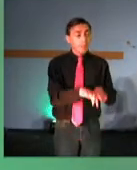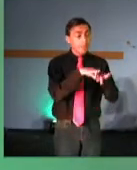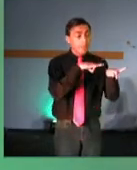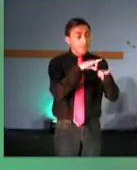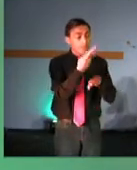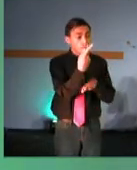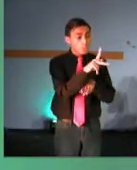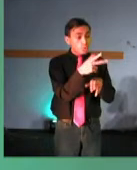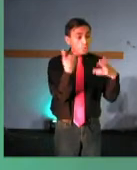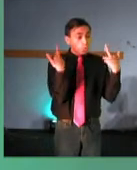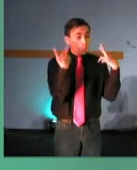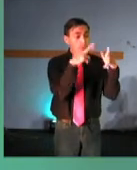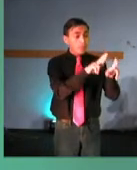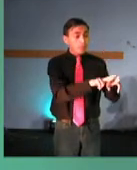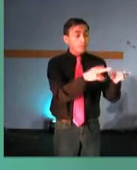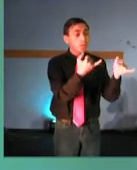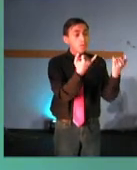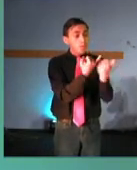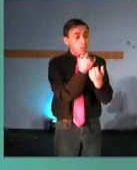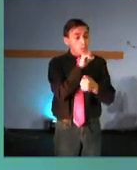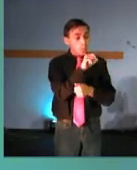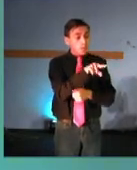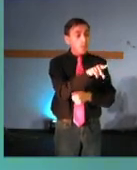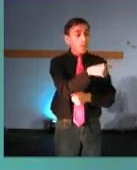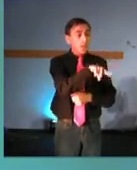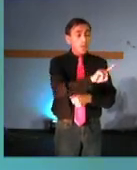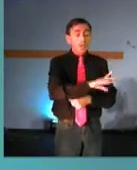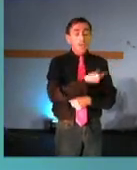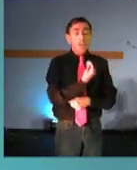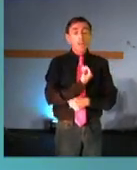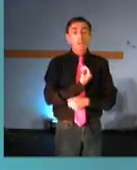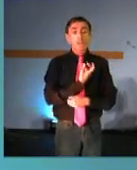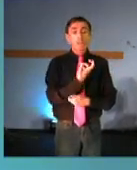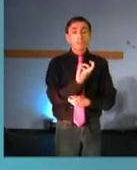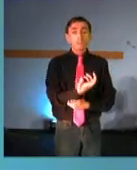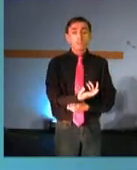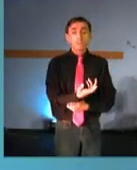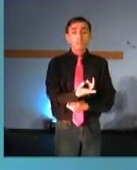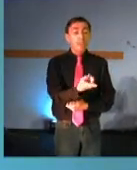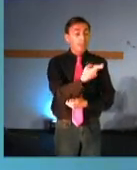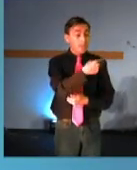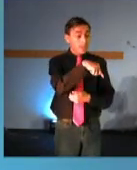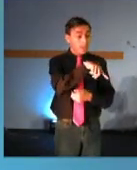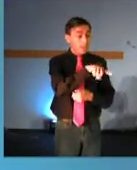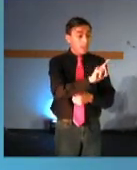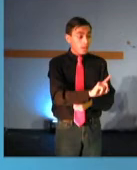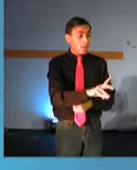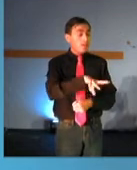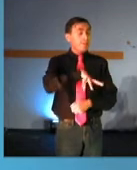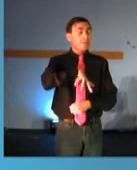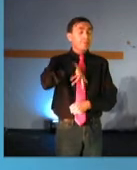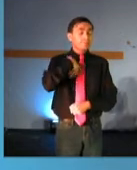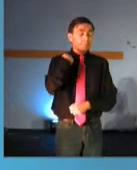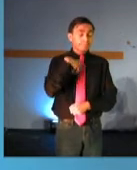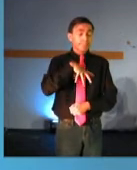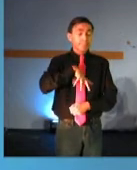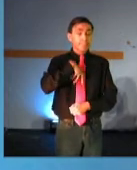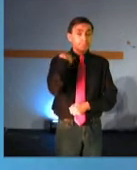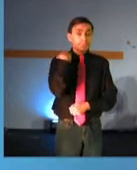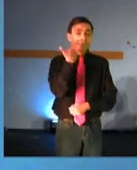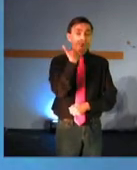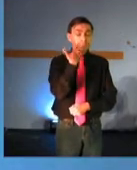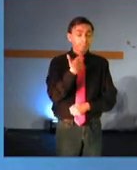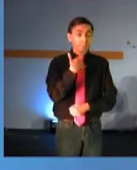los maestros también resistiendo. Y todo ese acumulado de lucha se fue dando a la